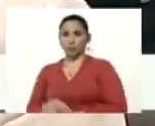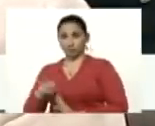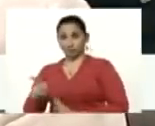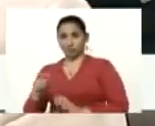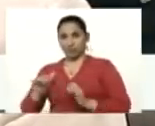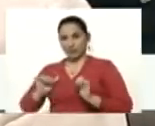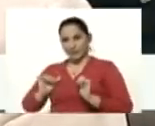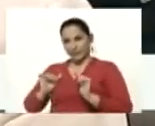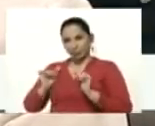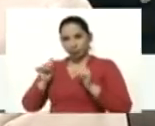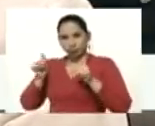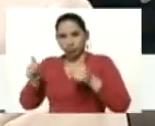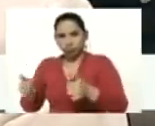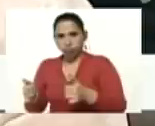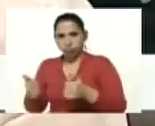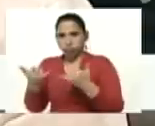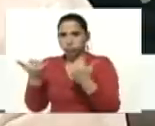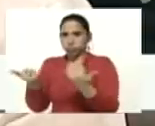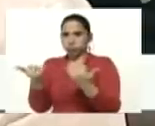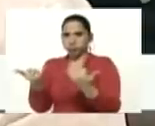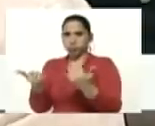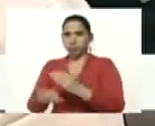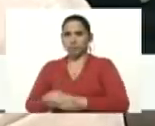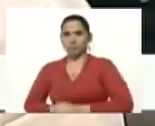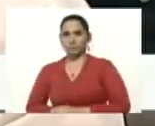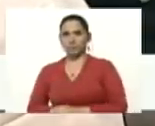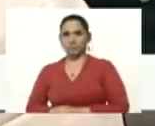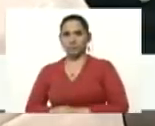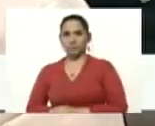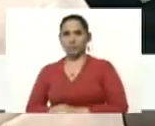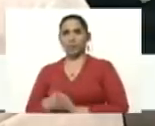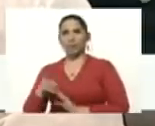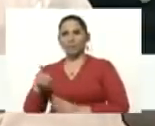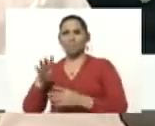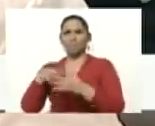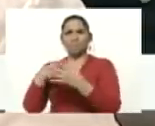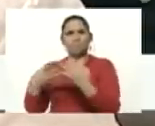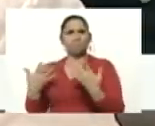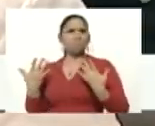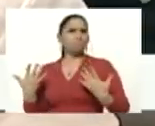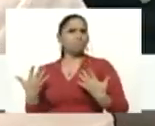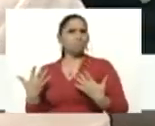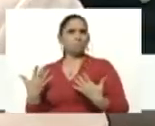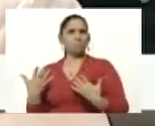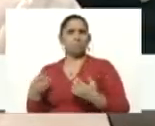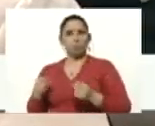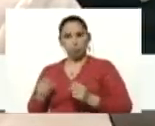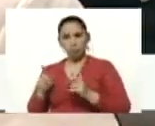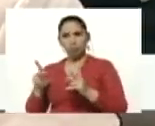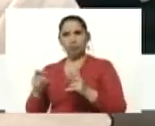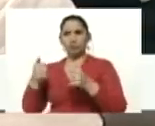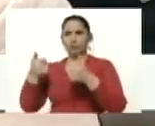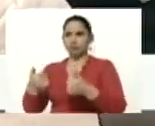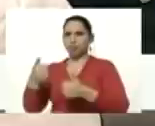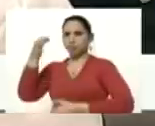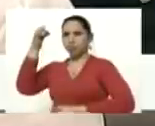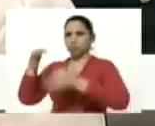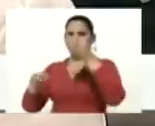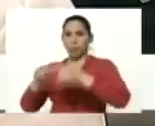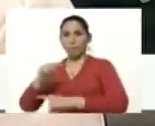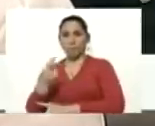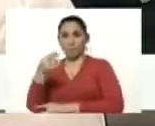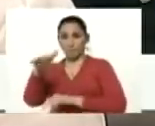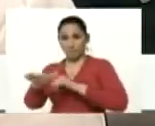el inicio, presidente, de un esquema oportuno, justo. Es un primer